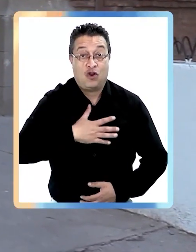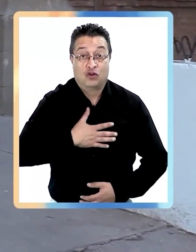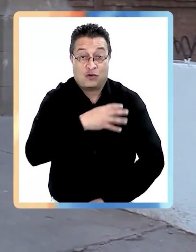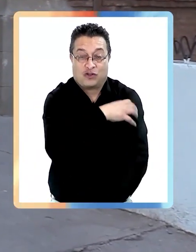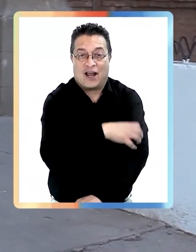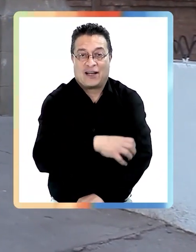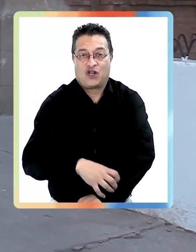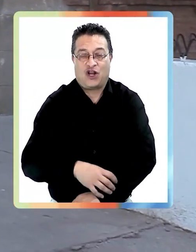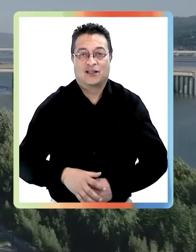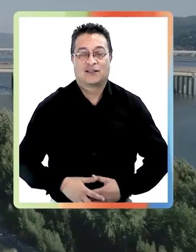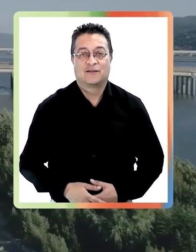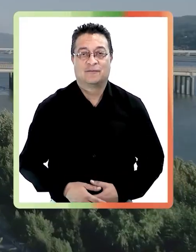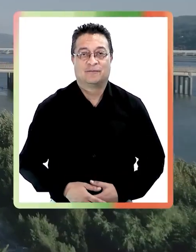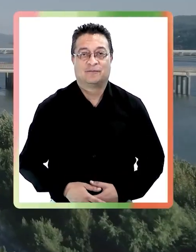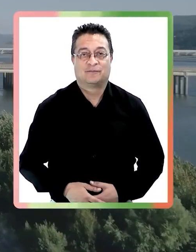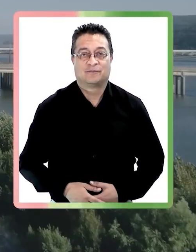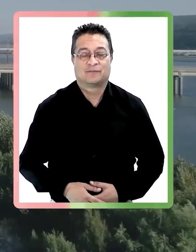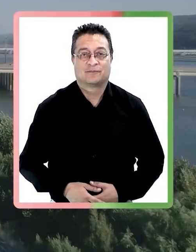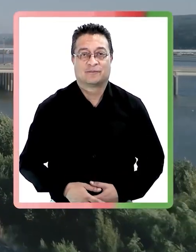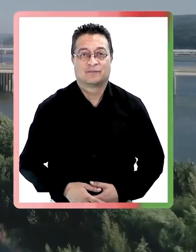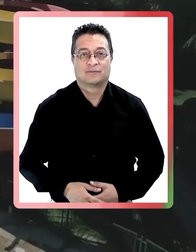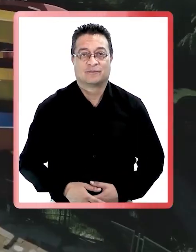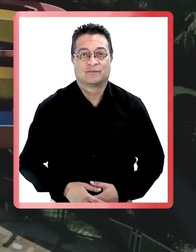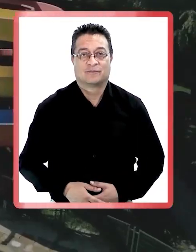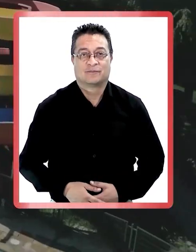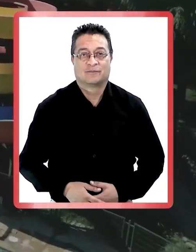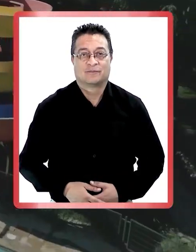Somos las regiones.